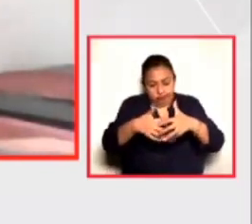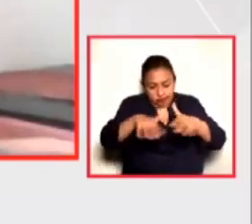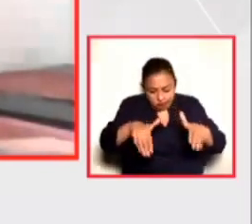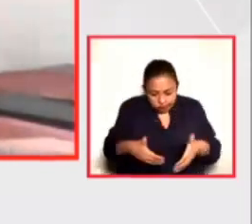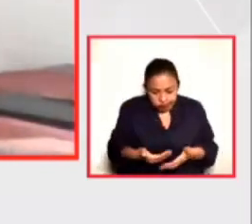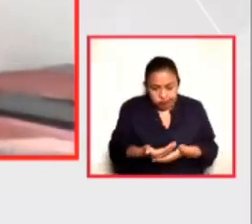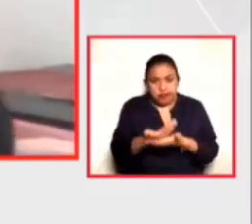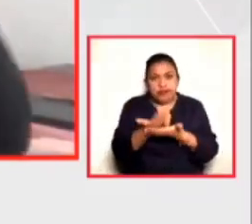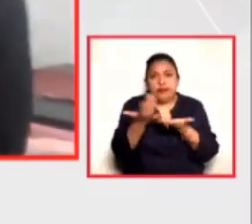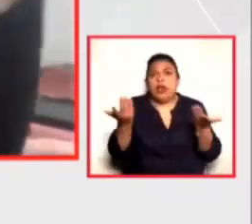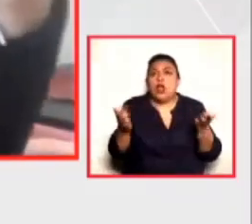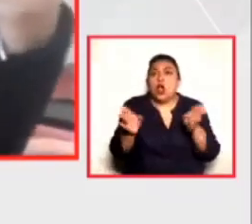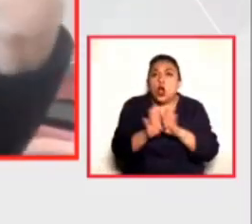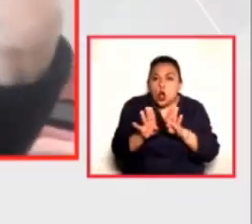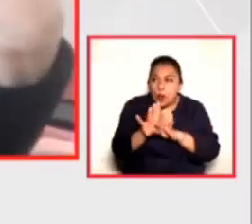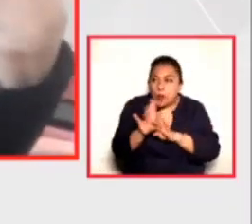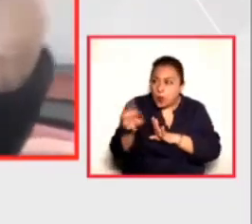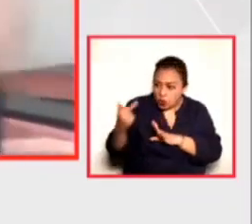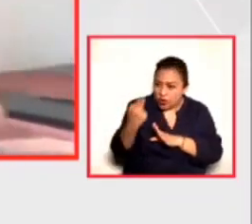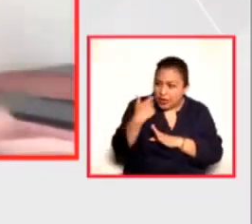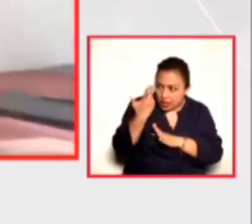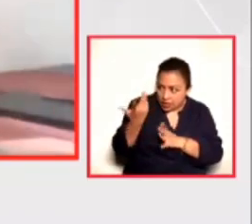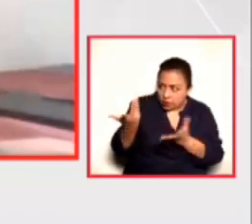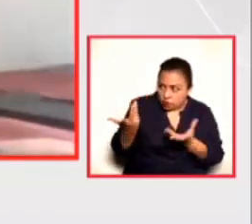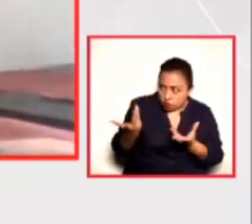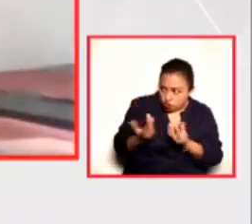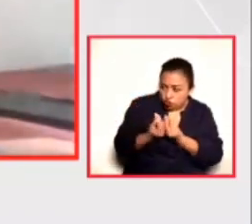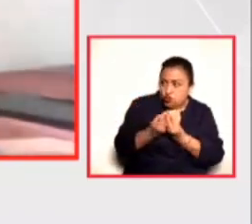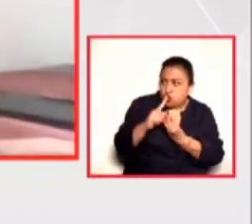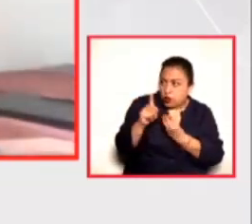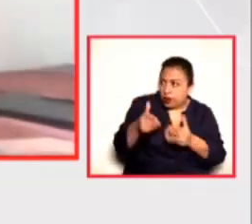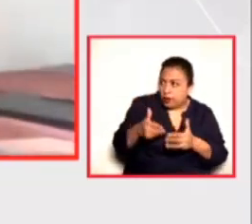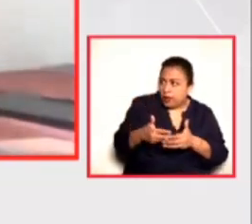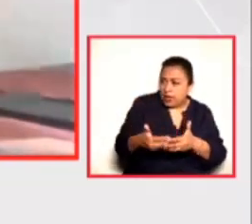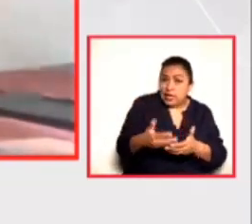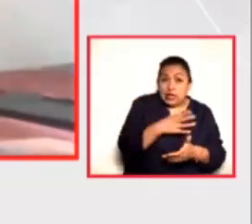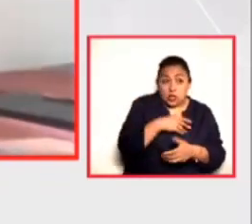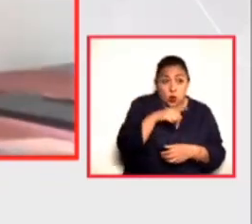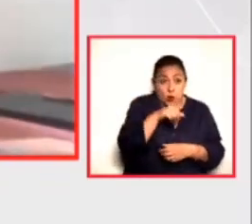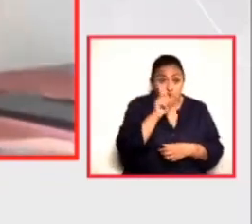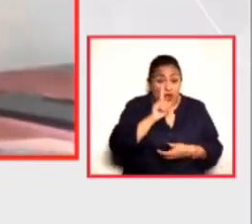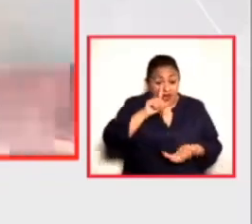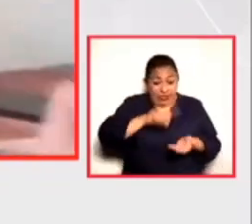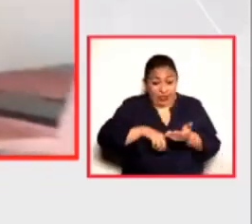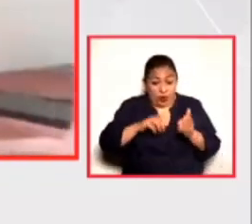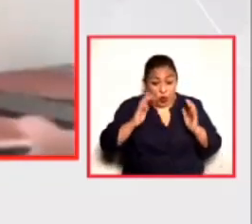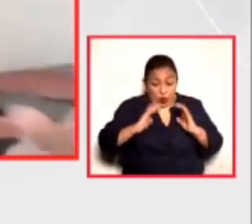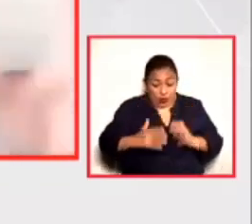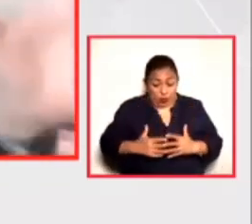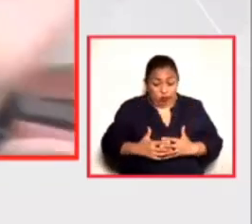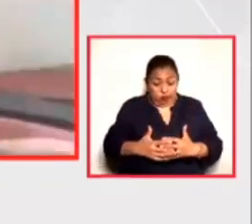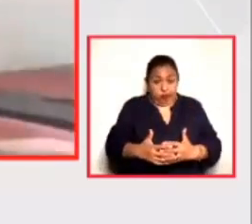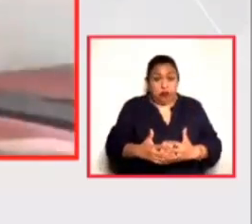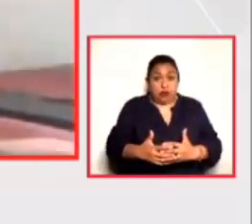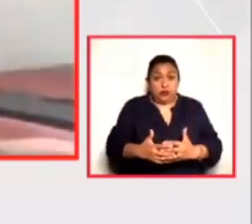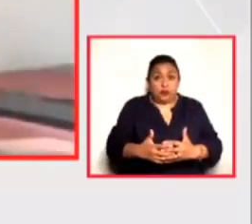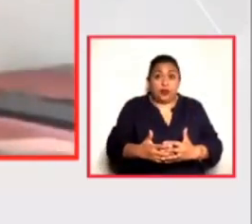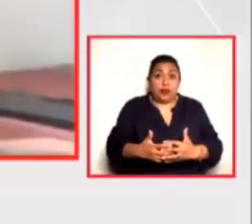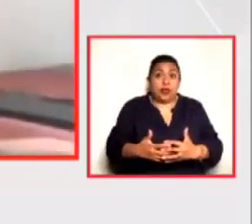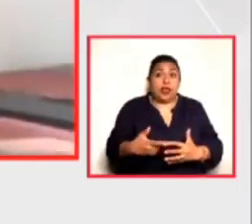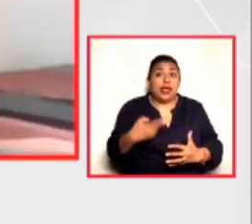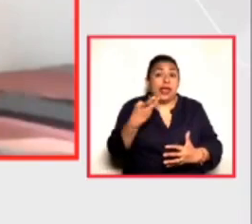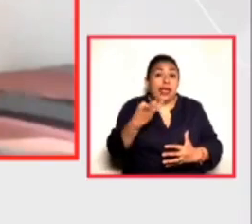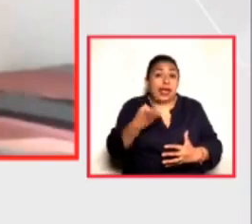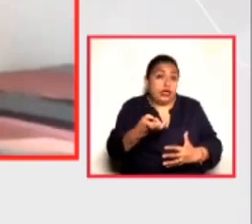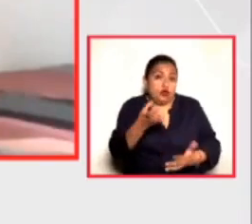manera van a tener un hijo. Y cuando ella lo tiene en su propio cuerpo, ya Adán con eso sí ya nada más lo puede.